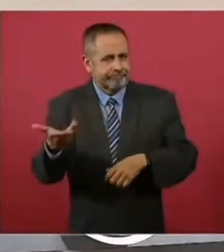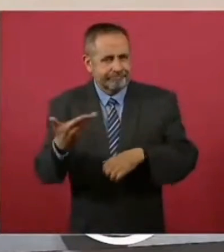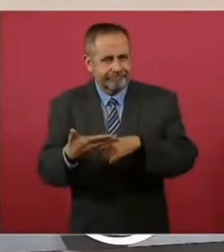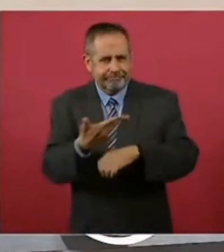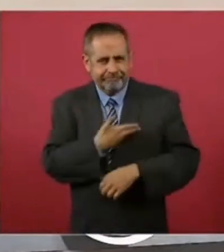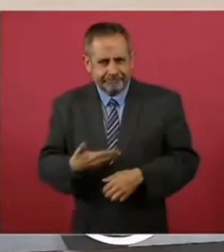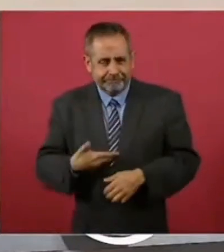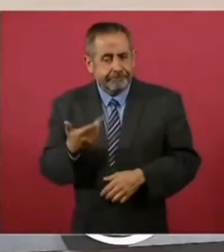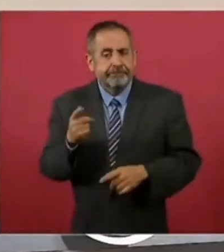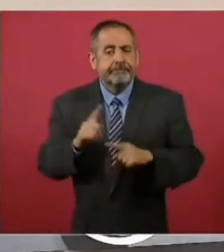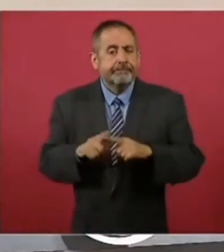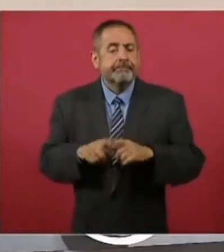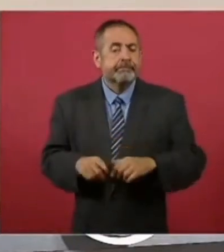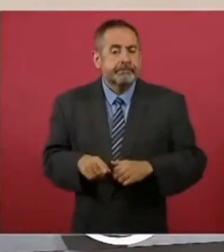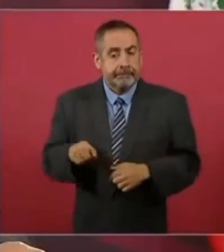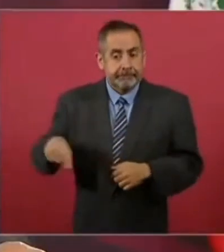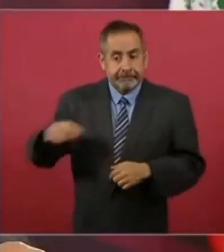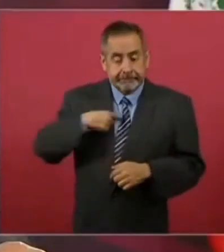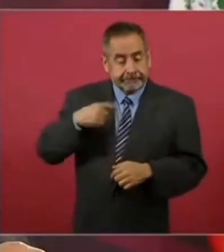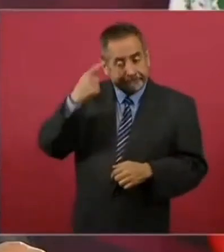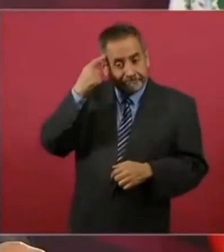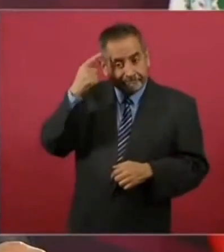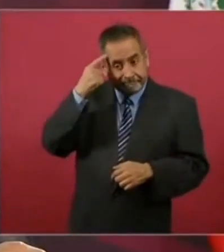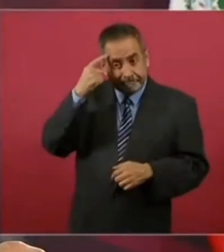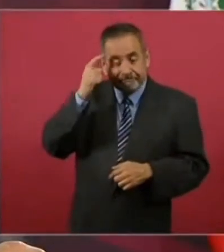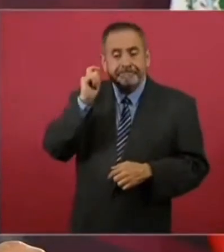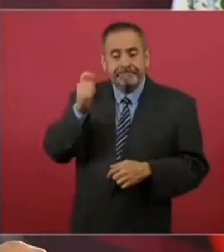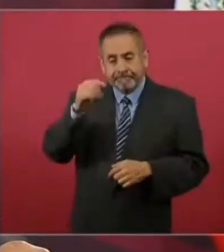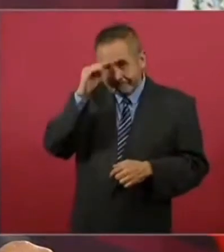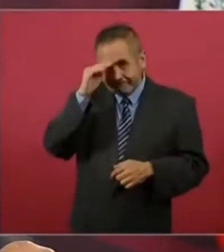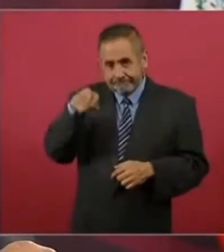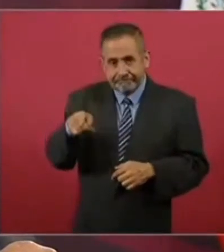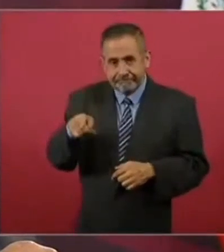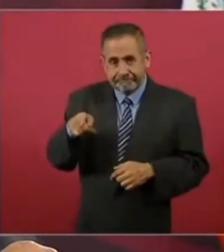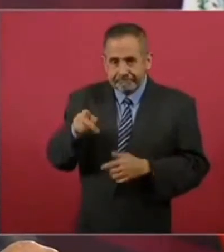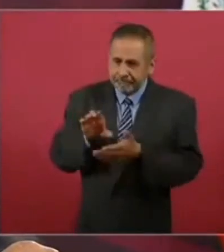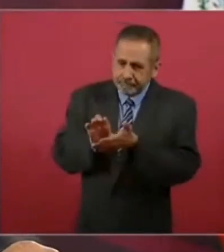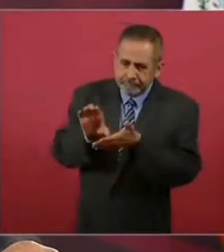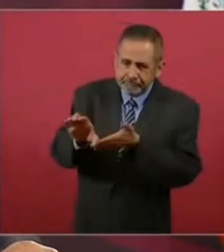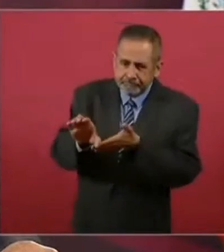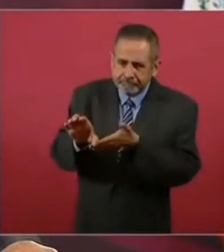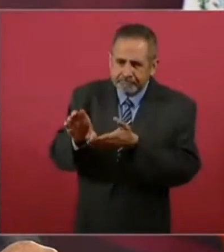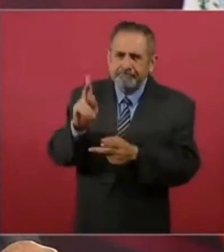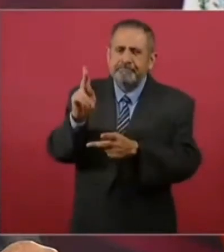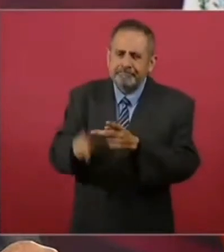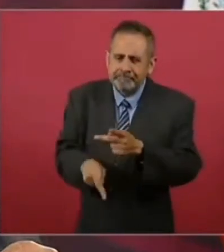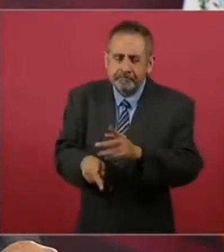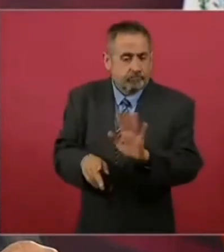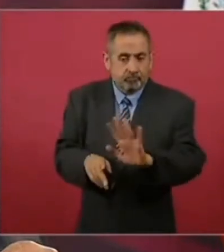Que piensen en no dejar de invertir,